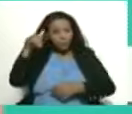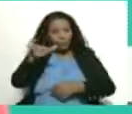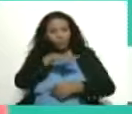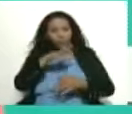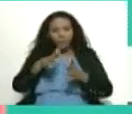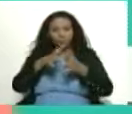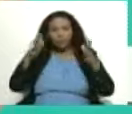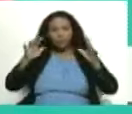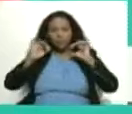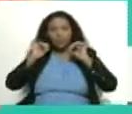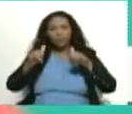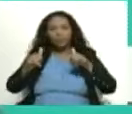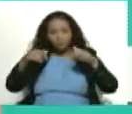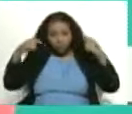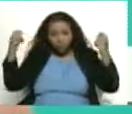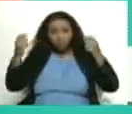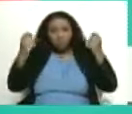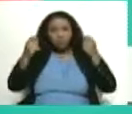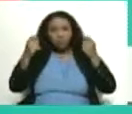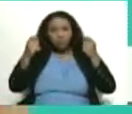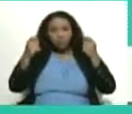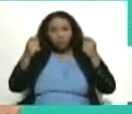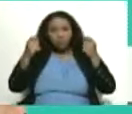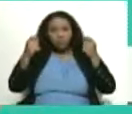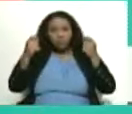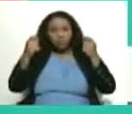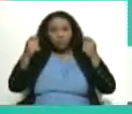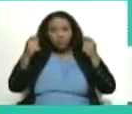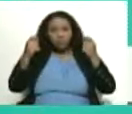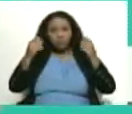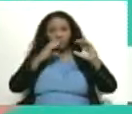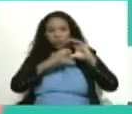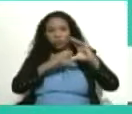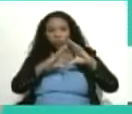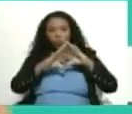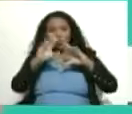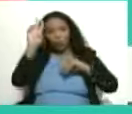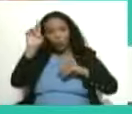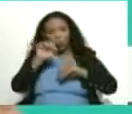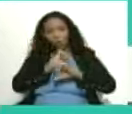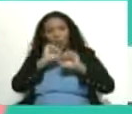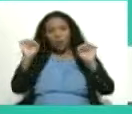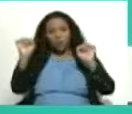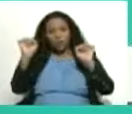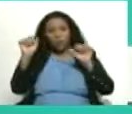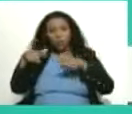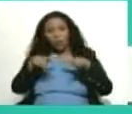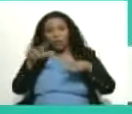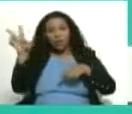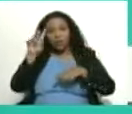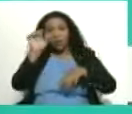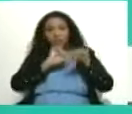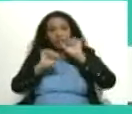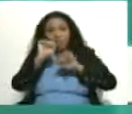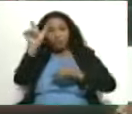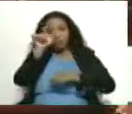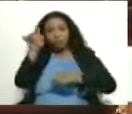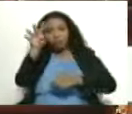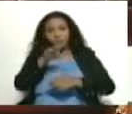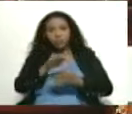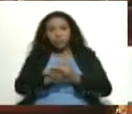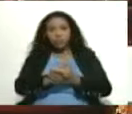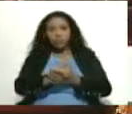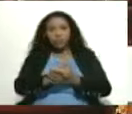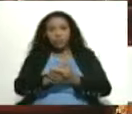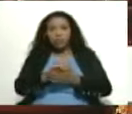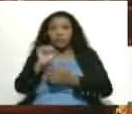gran arranque de campaña donde la conversación de todas las mañanas y en todos los hogares de Venezuela ha sido la defensa del Esequibo. Así